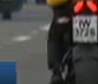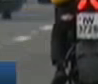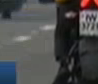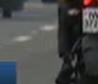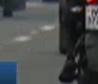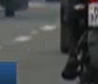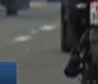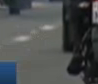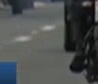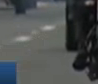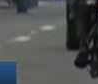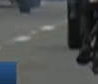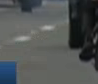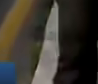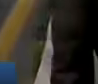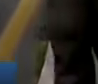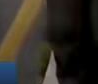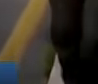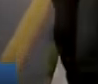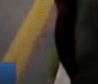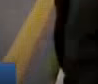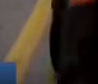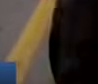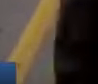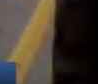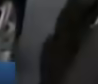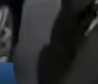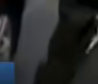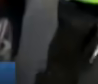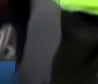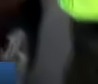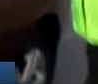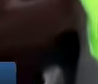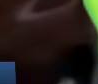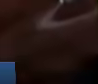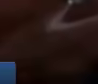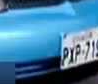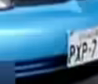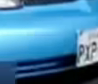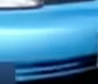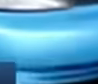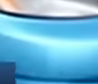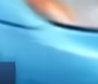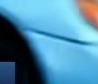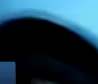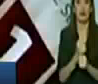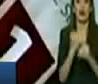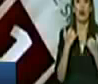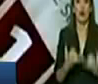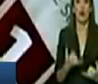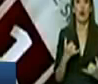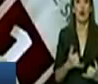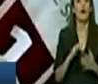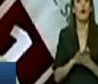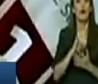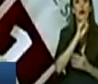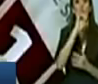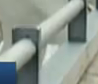El 1 de junio regirán nuevas medidas anunciadas por el COE Nacional, de acuerdo al color de semáforo que los cantones decidan